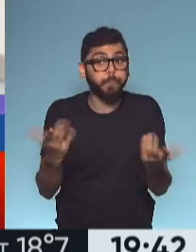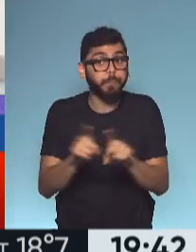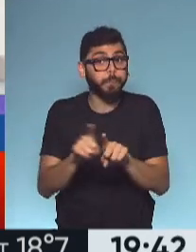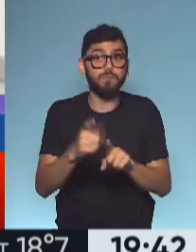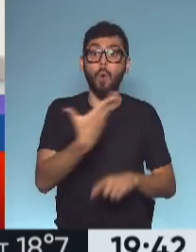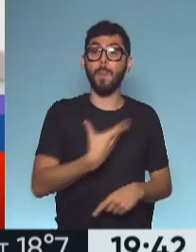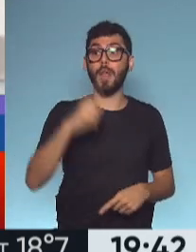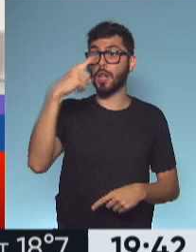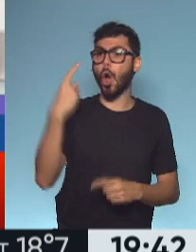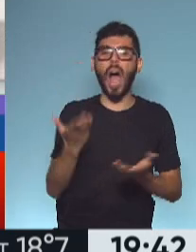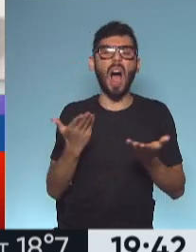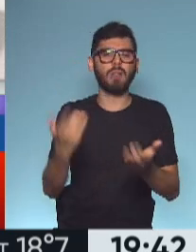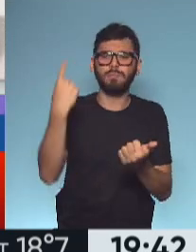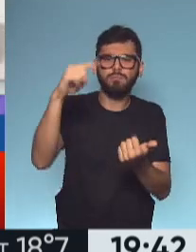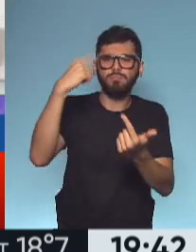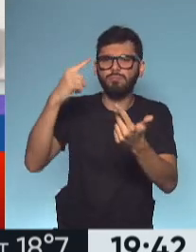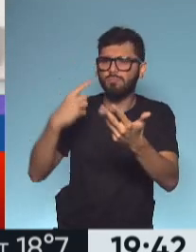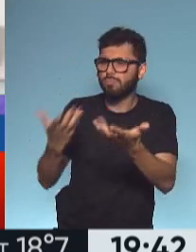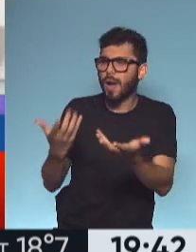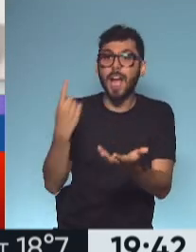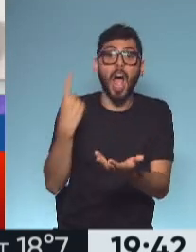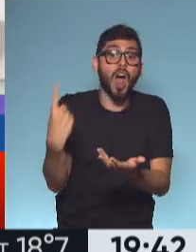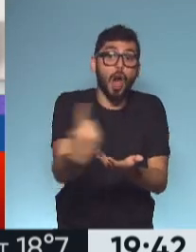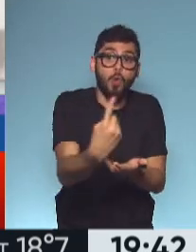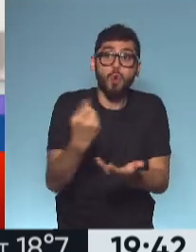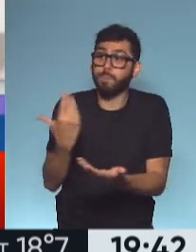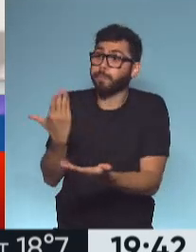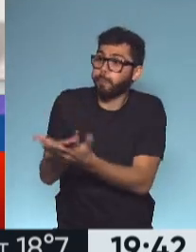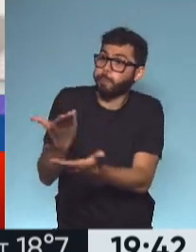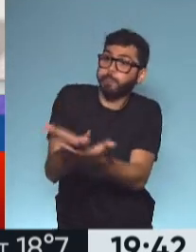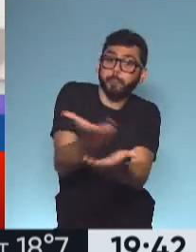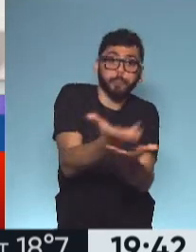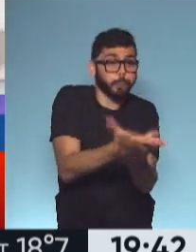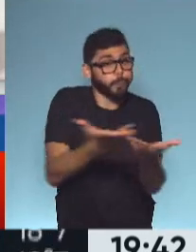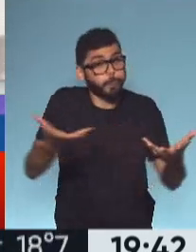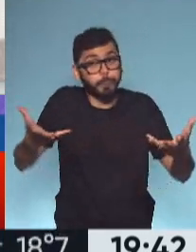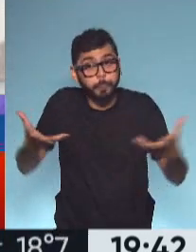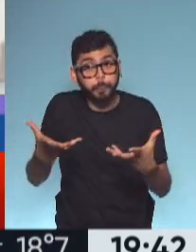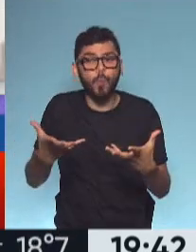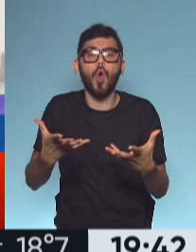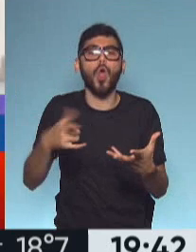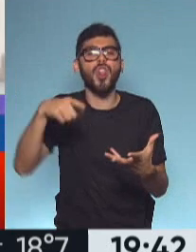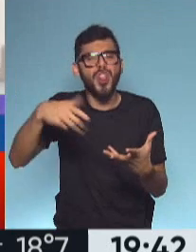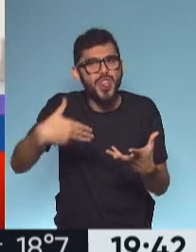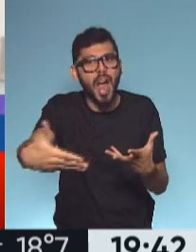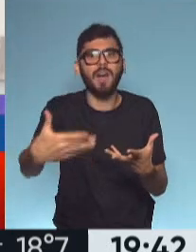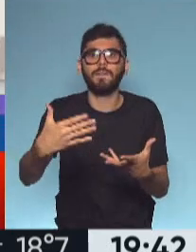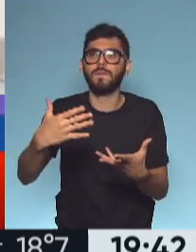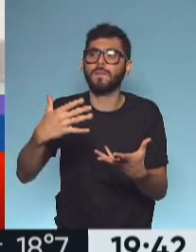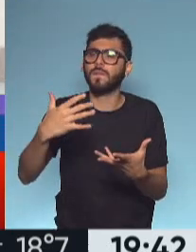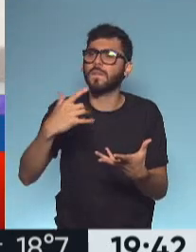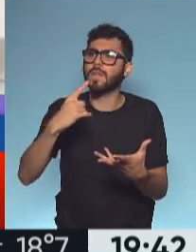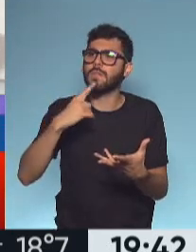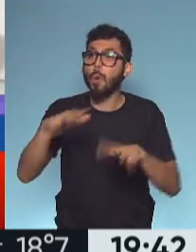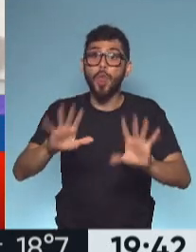sus colaboradores, cada uno planteando su agenda de trabajo y a partir de allí asumir la mejor decisión en este momento